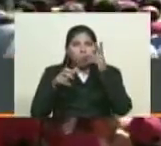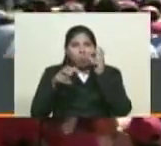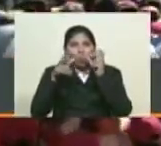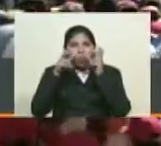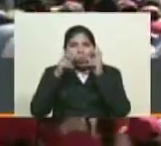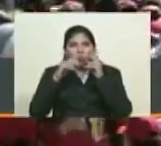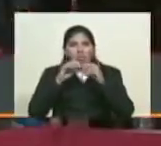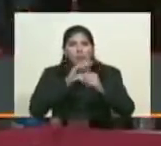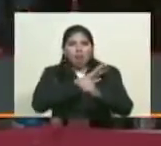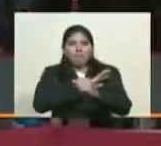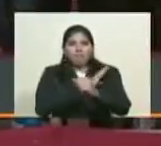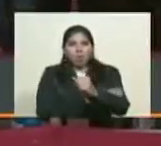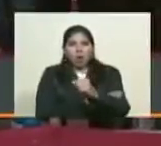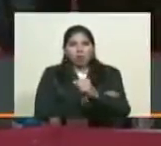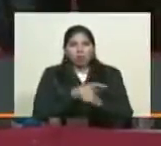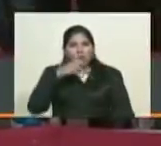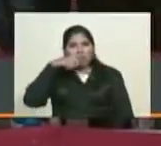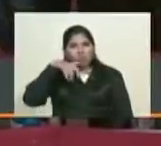pueblo.